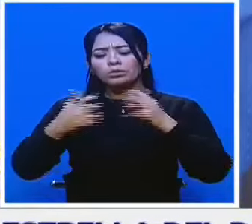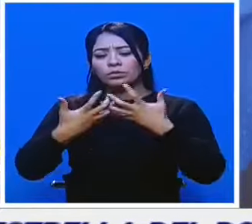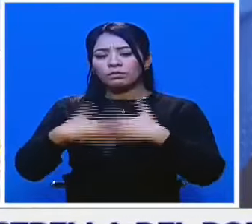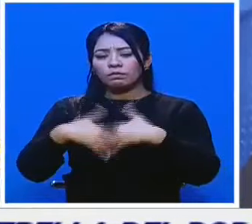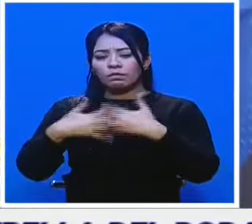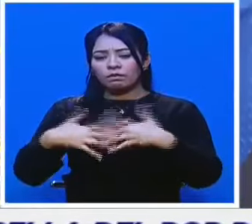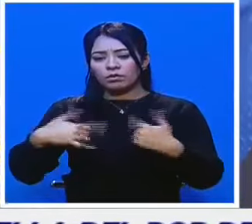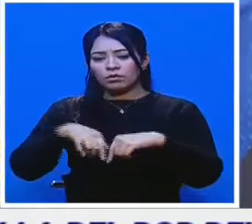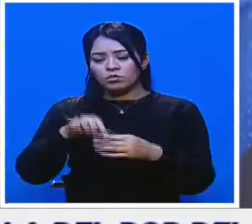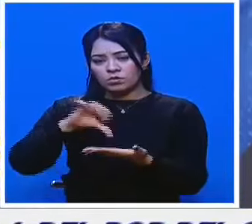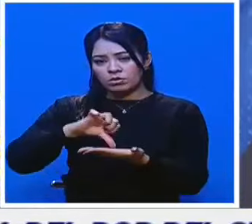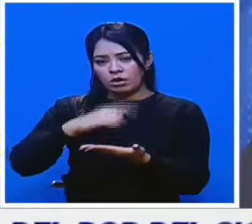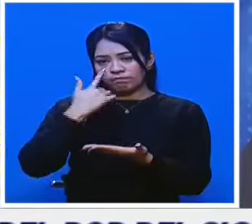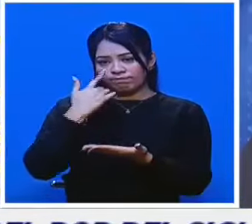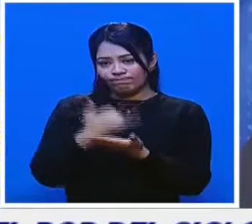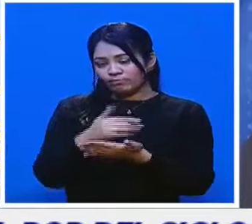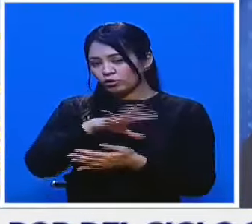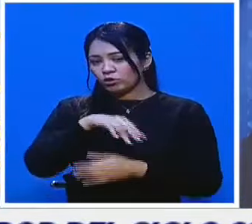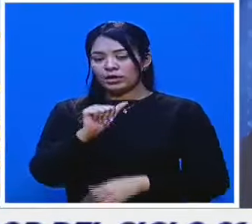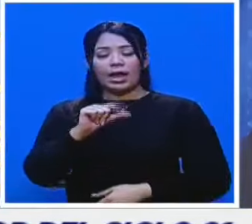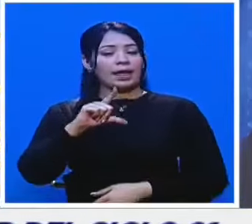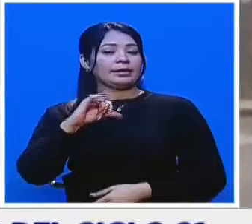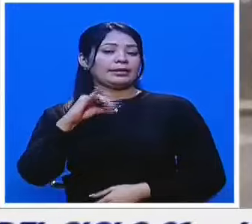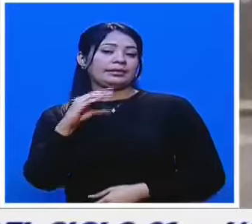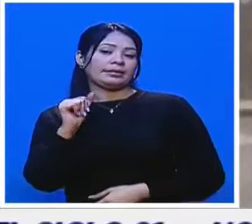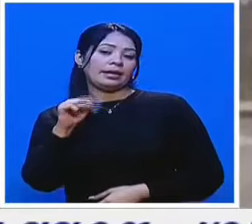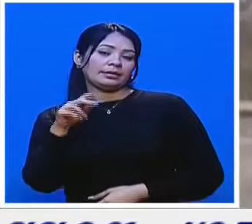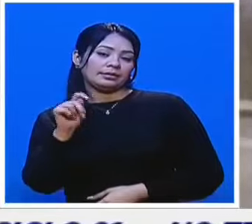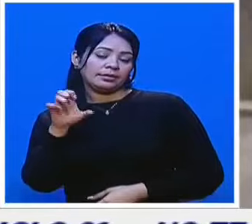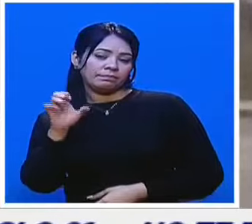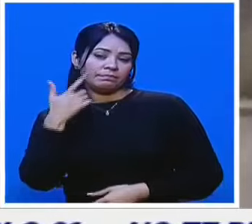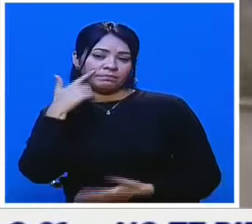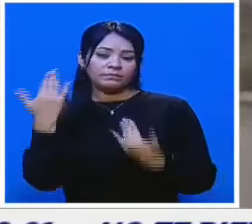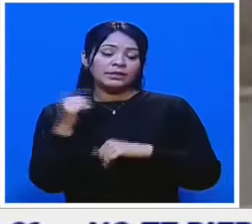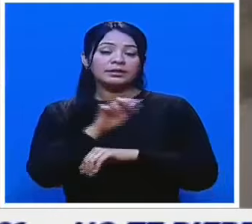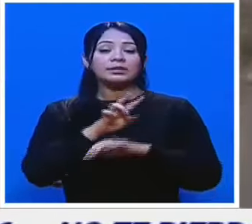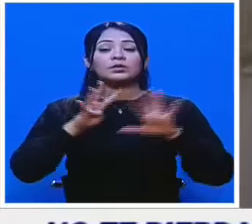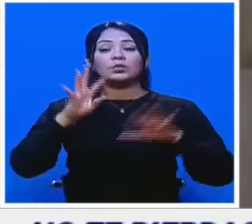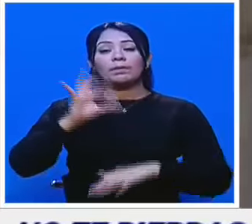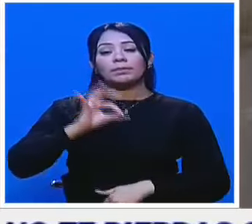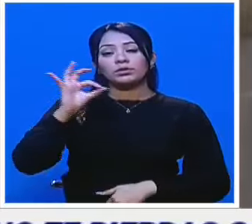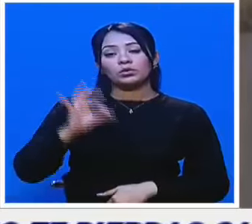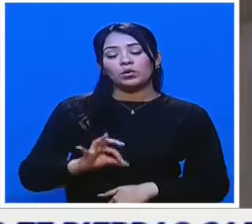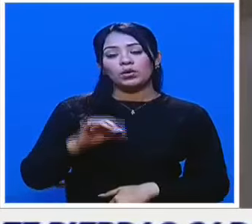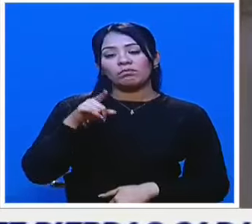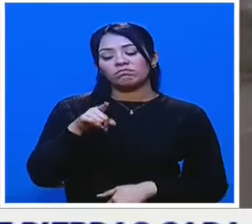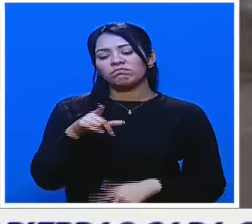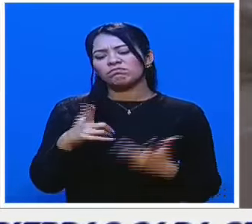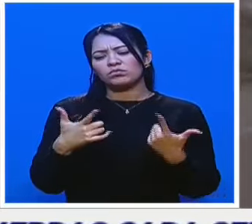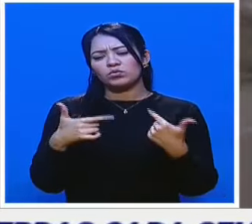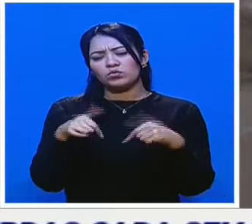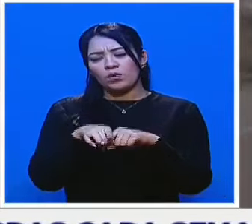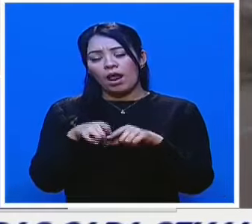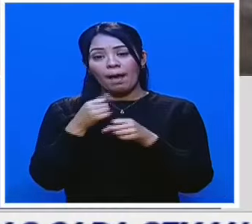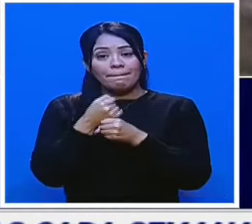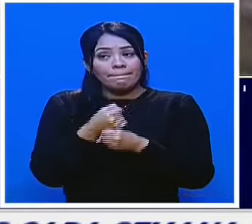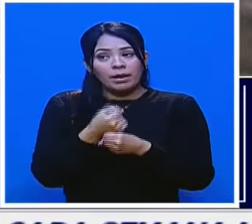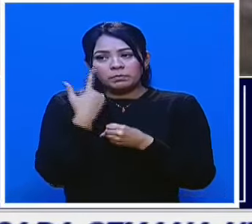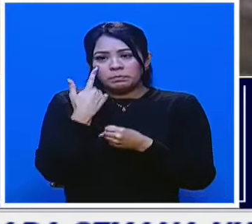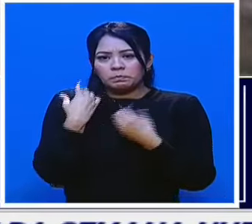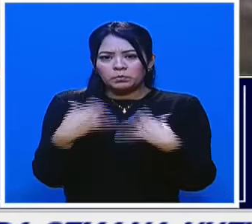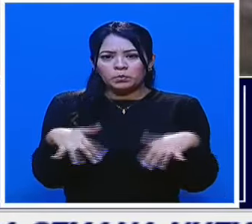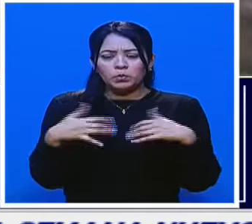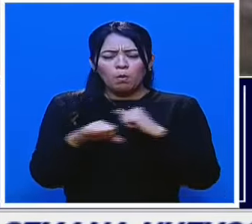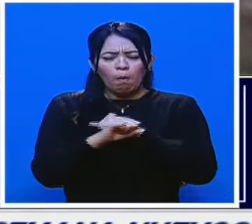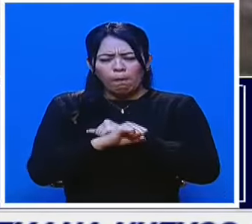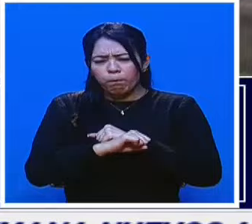la localidad de Ibi, esto en Alicante. Una funcionaria indicó que 39 personas se encontraban en el recinto en el momento de la